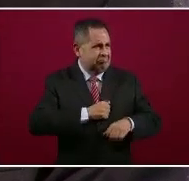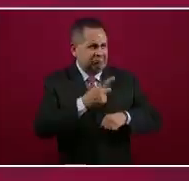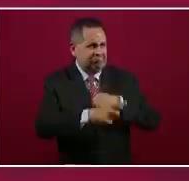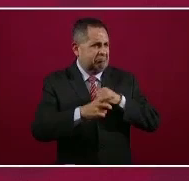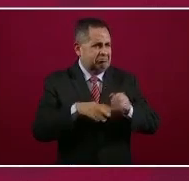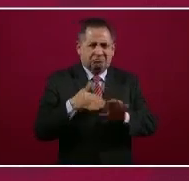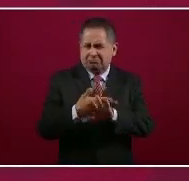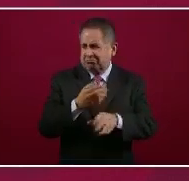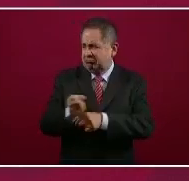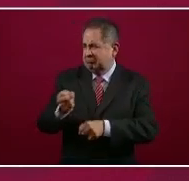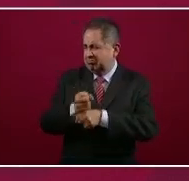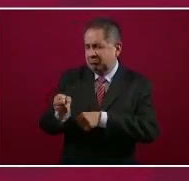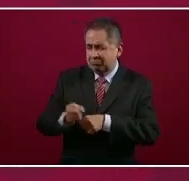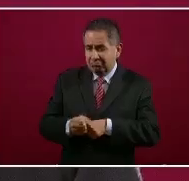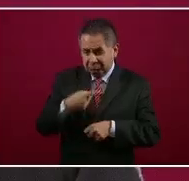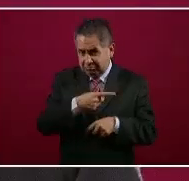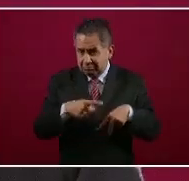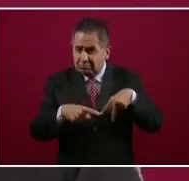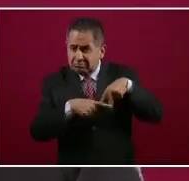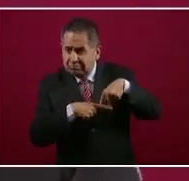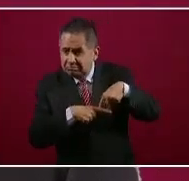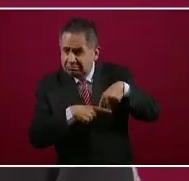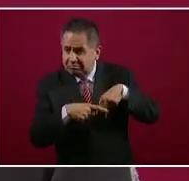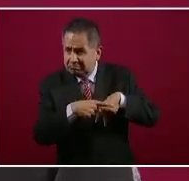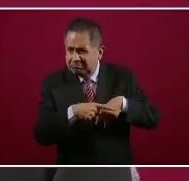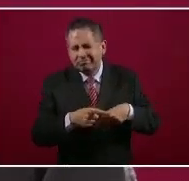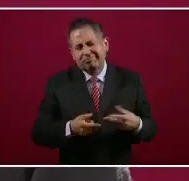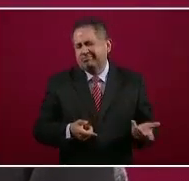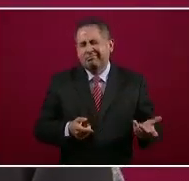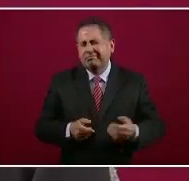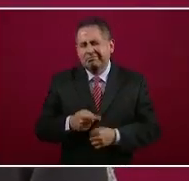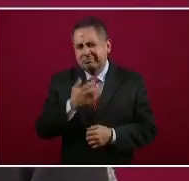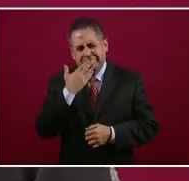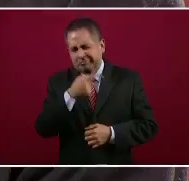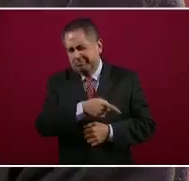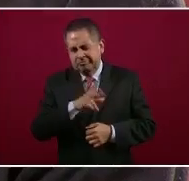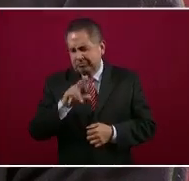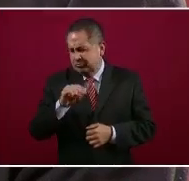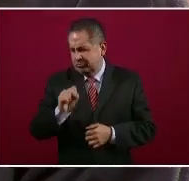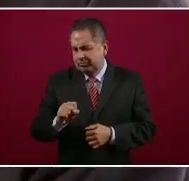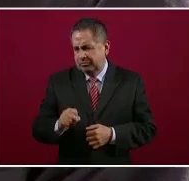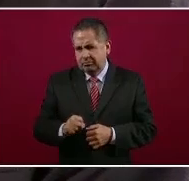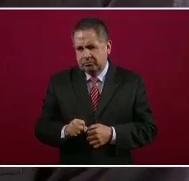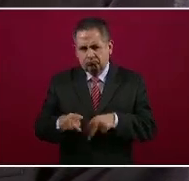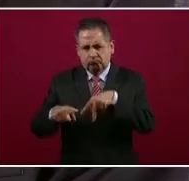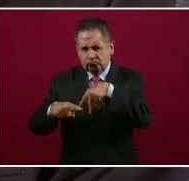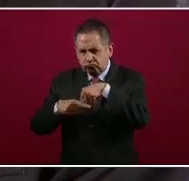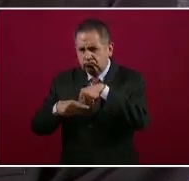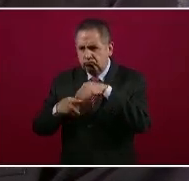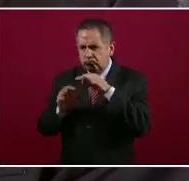otro ser humano pues tampoco puede